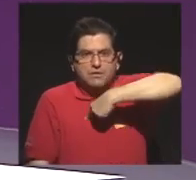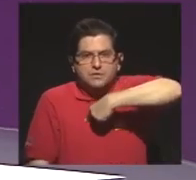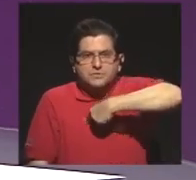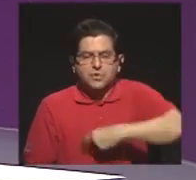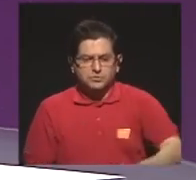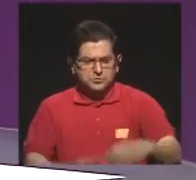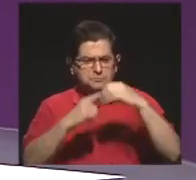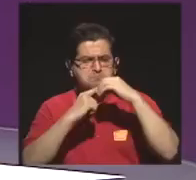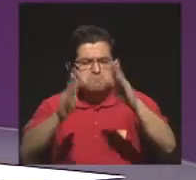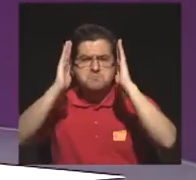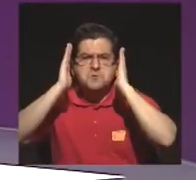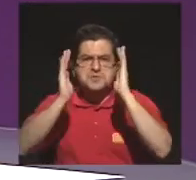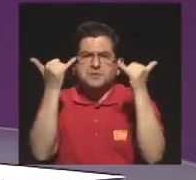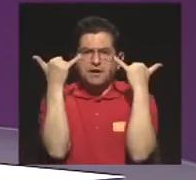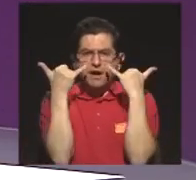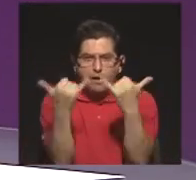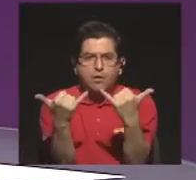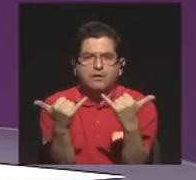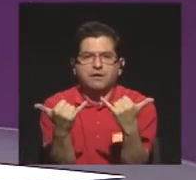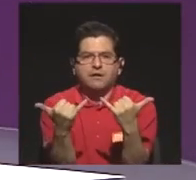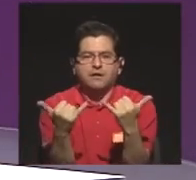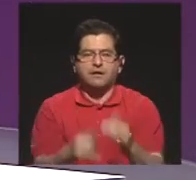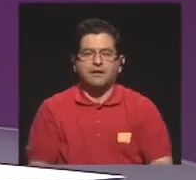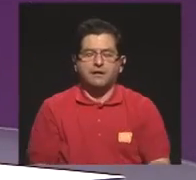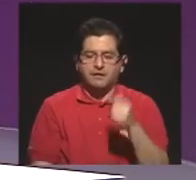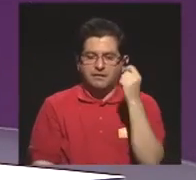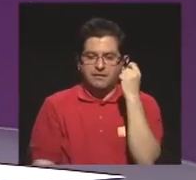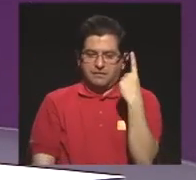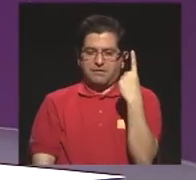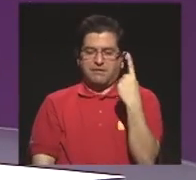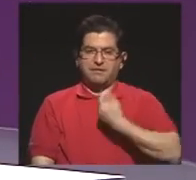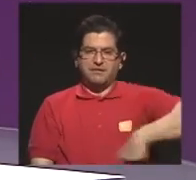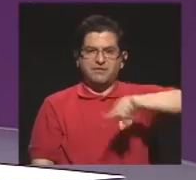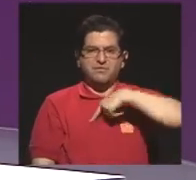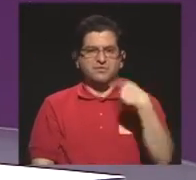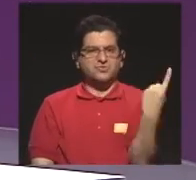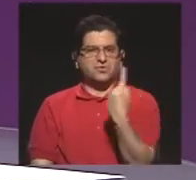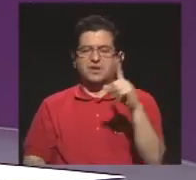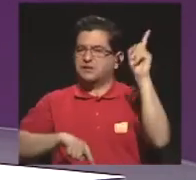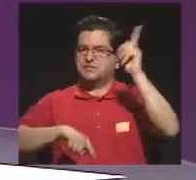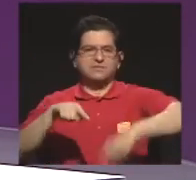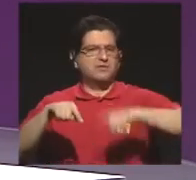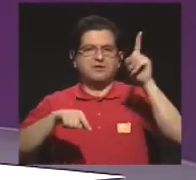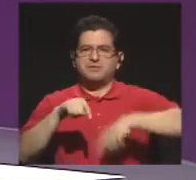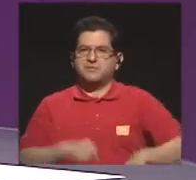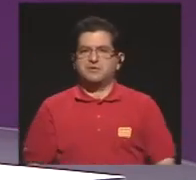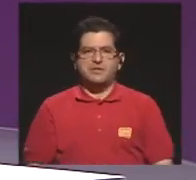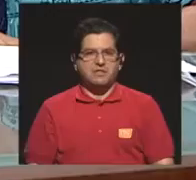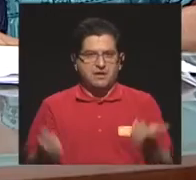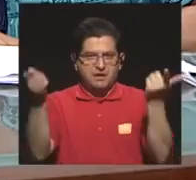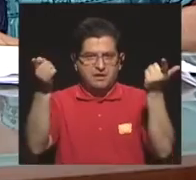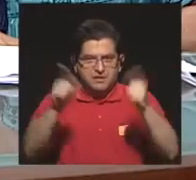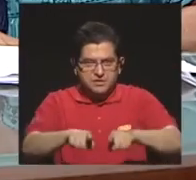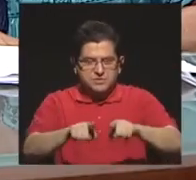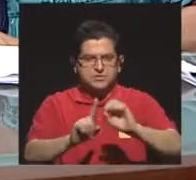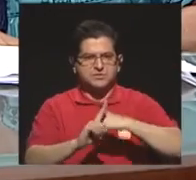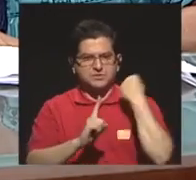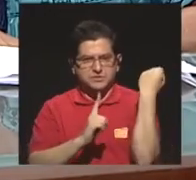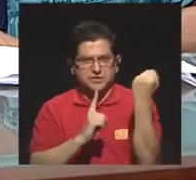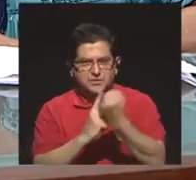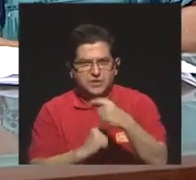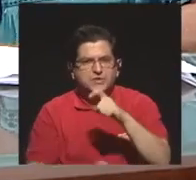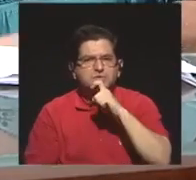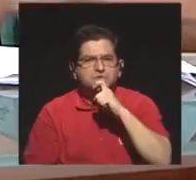nuestra prioridad en este momento es que entendemos que solas no podemos ante un fenómeno tan complejo. Necesitamos de